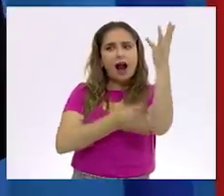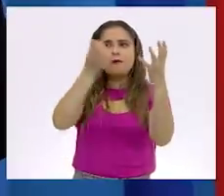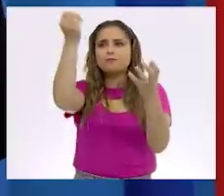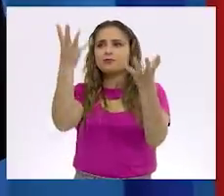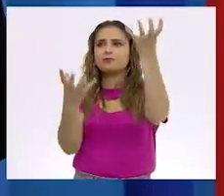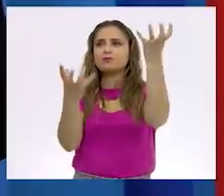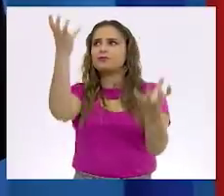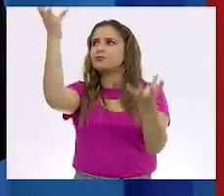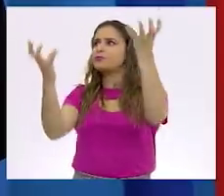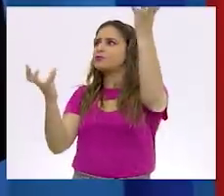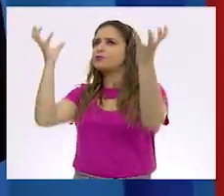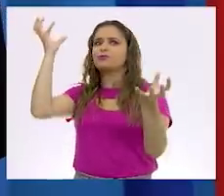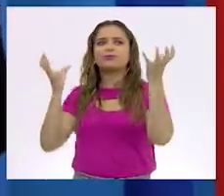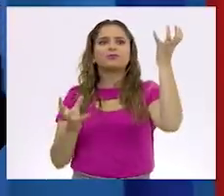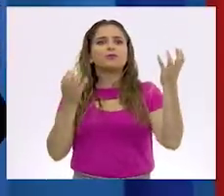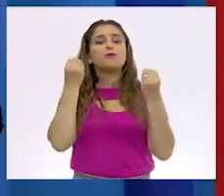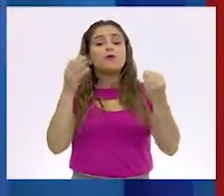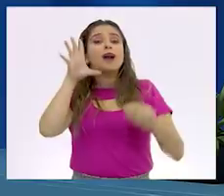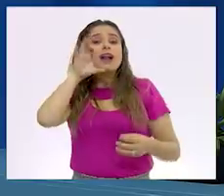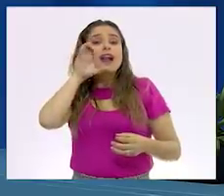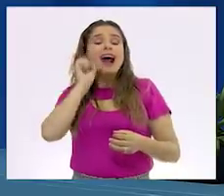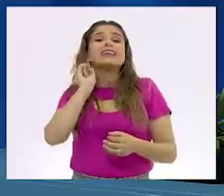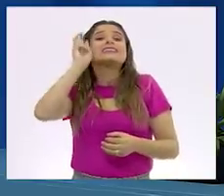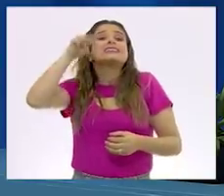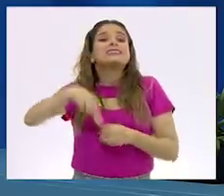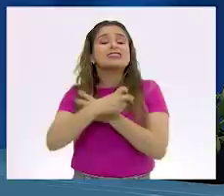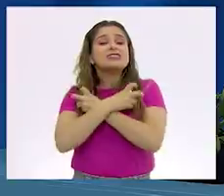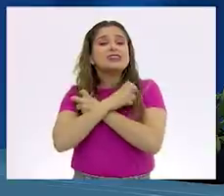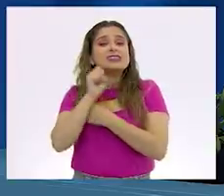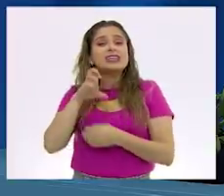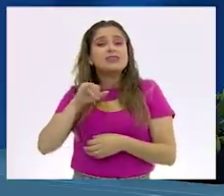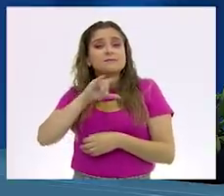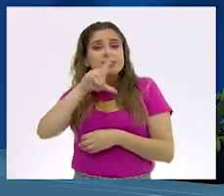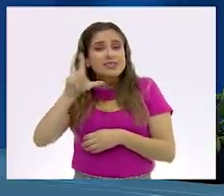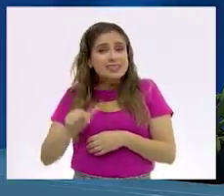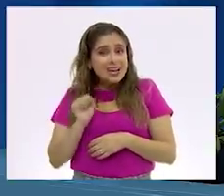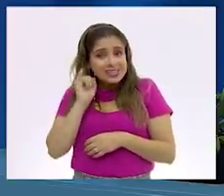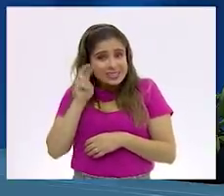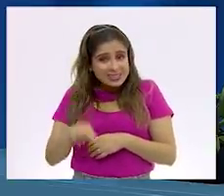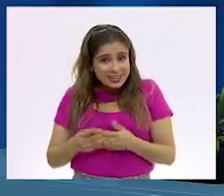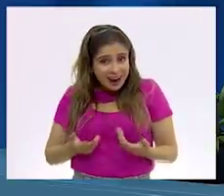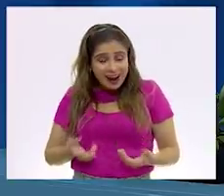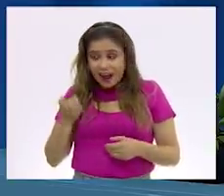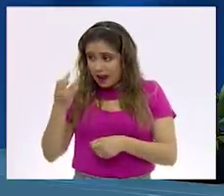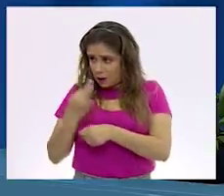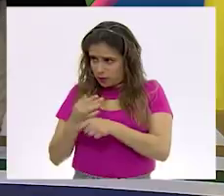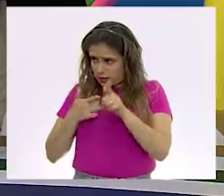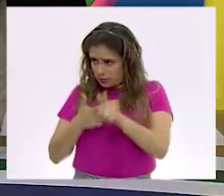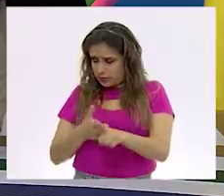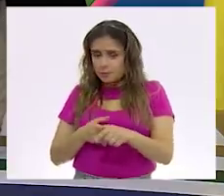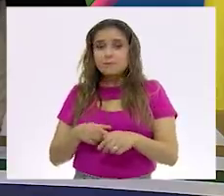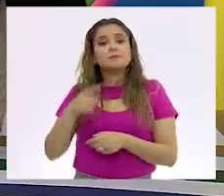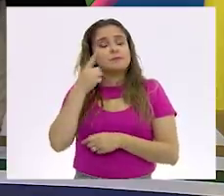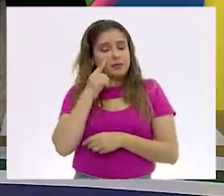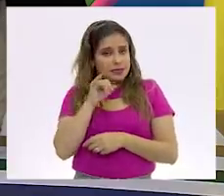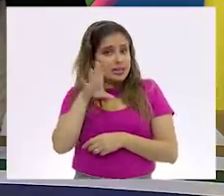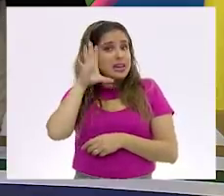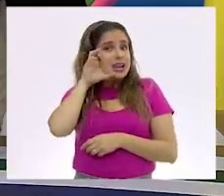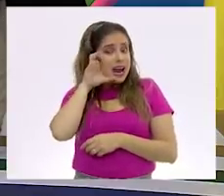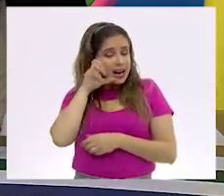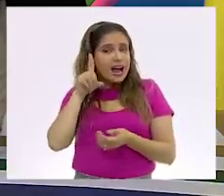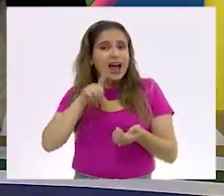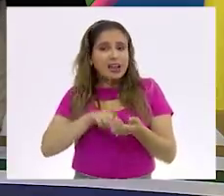hasta obtener muchos árboles. Wow, ¿y así se sigue haciendo actualmente, maestro? Las naranjas sin